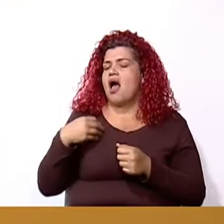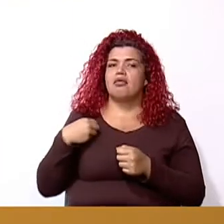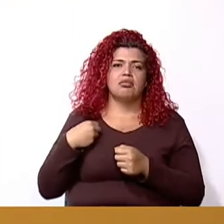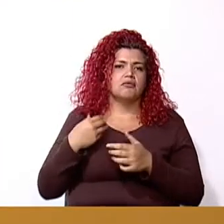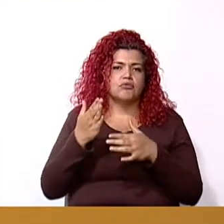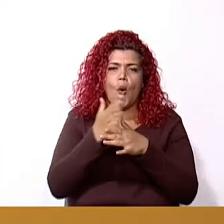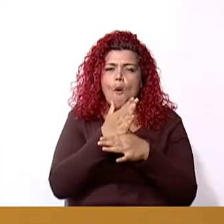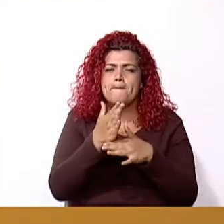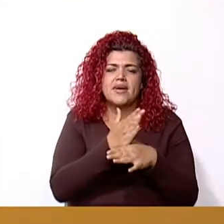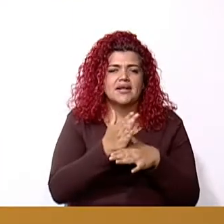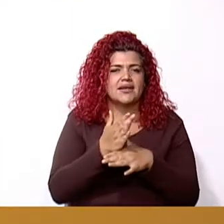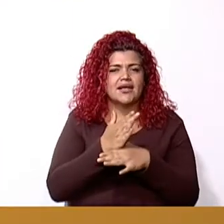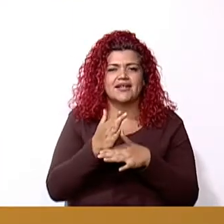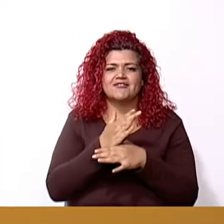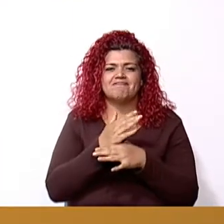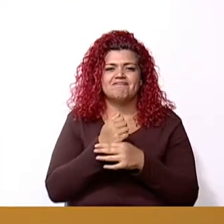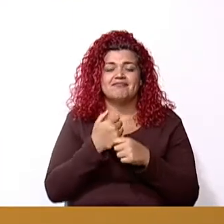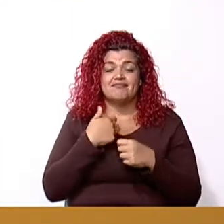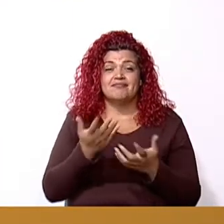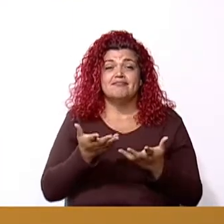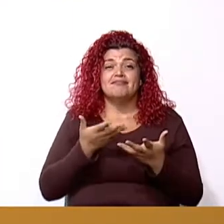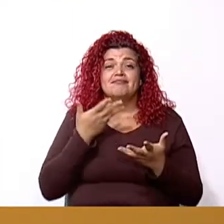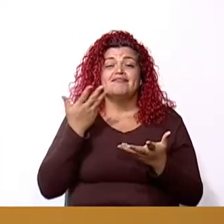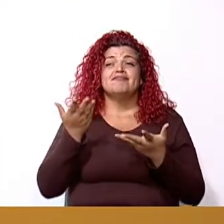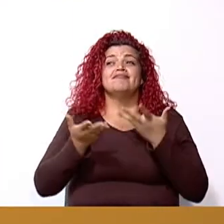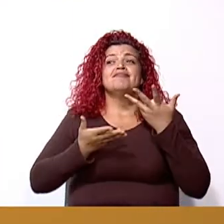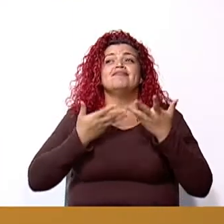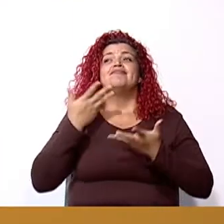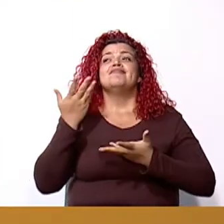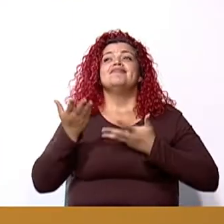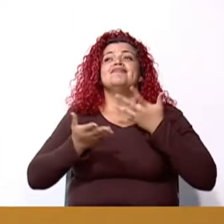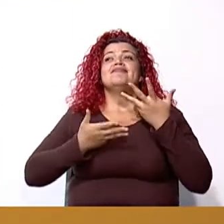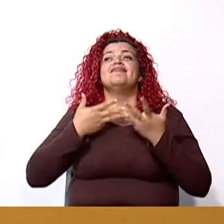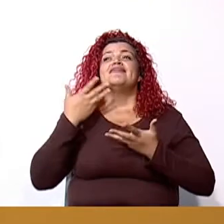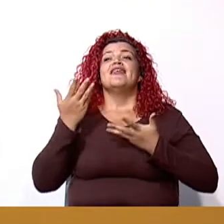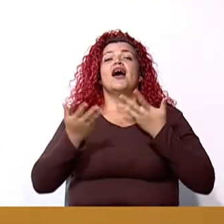compartir. Ay, respiren conmigo.